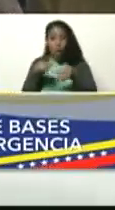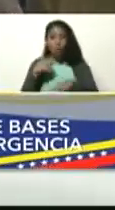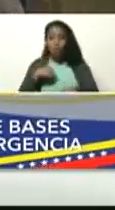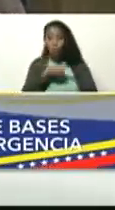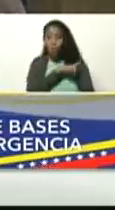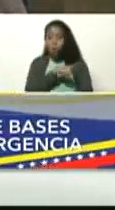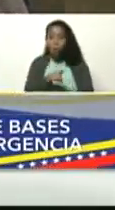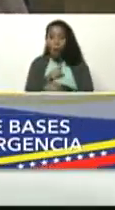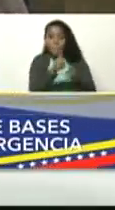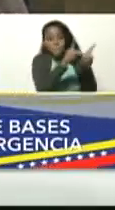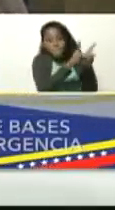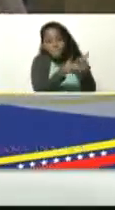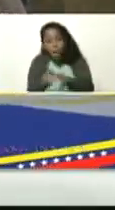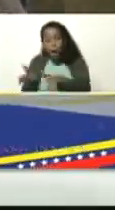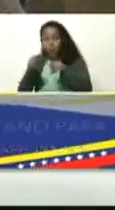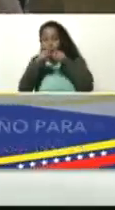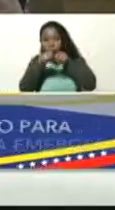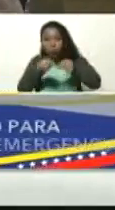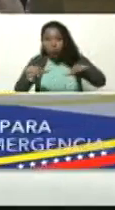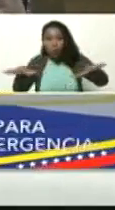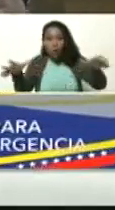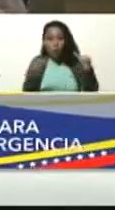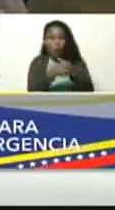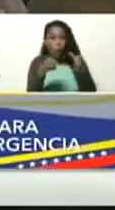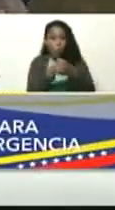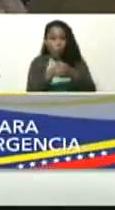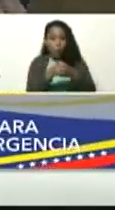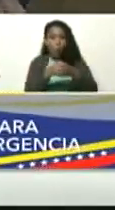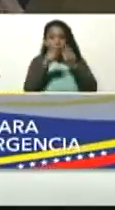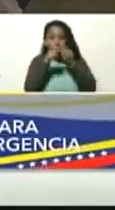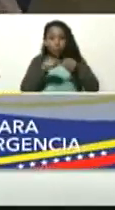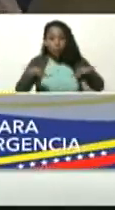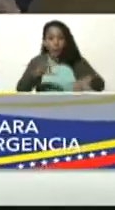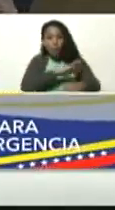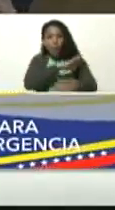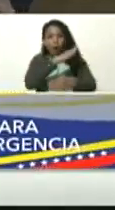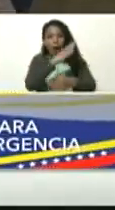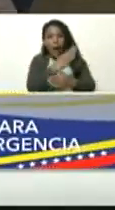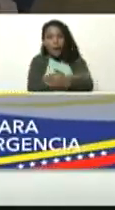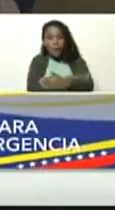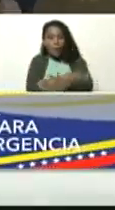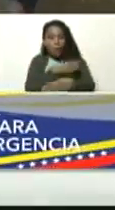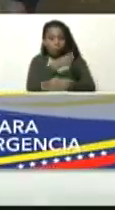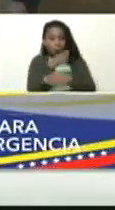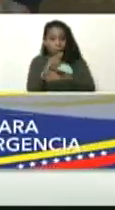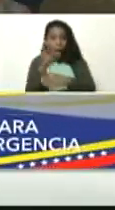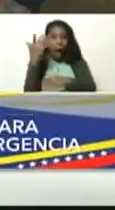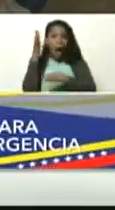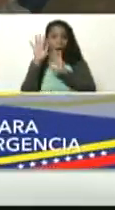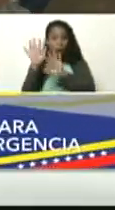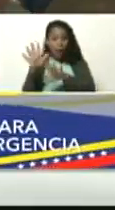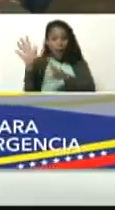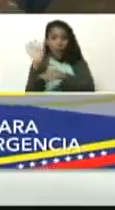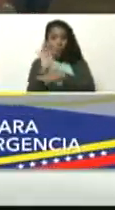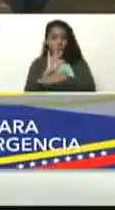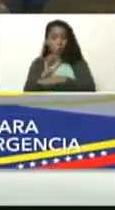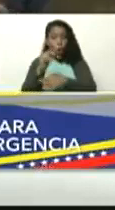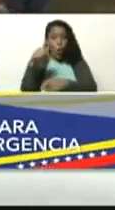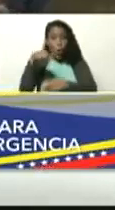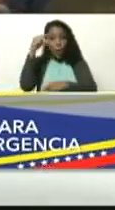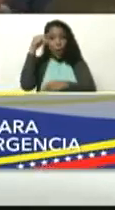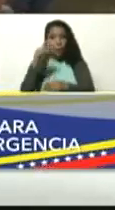ordenamos el plan, desplegamos las tropas, desplegamos la fuerza Y bueno, así ha funcionado en el día de